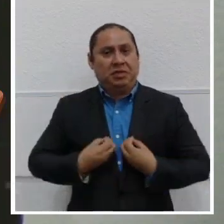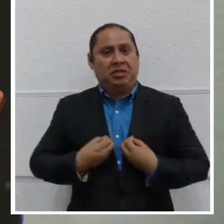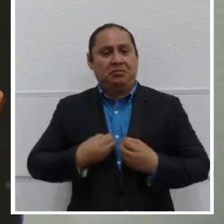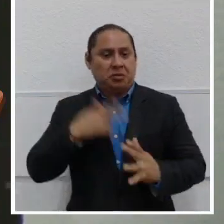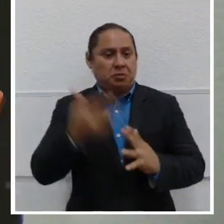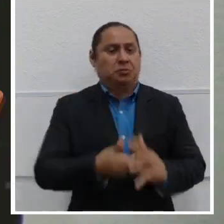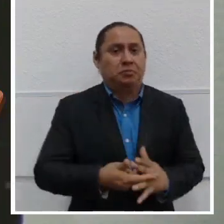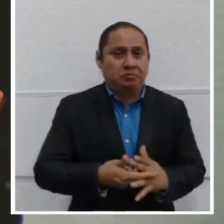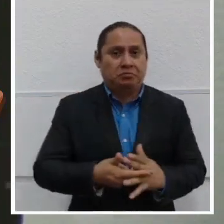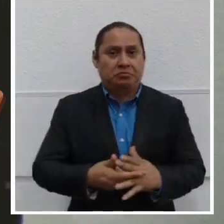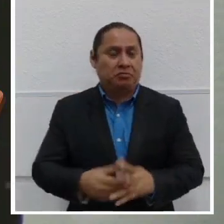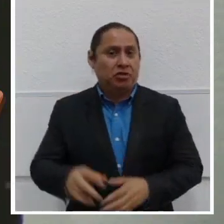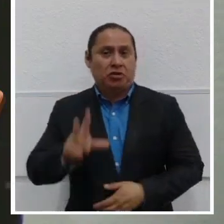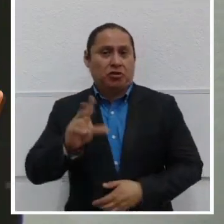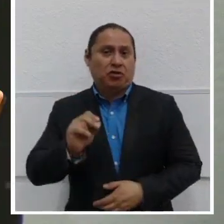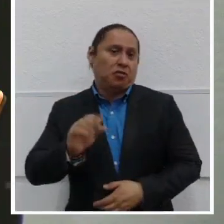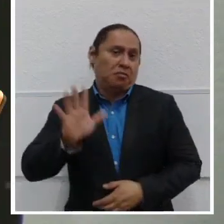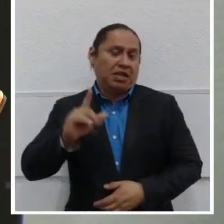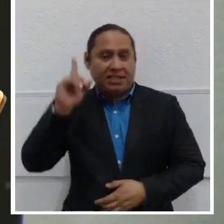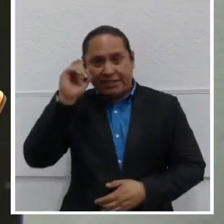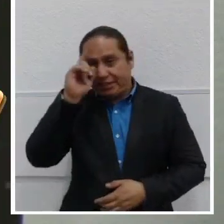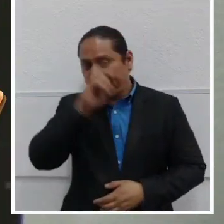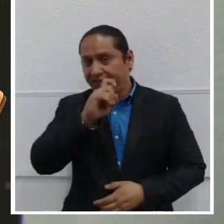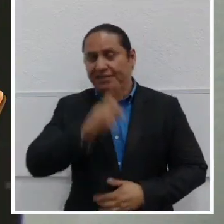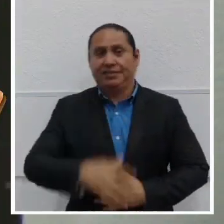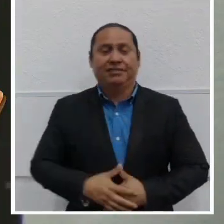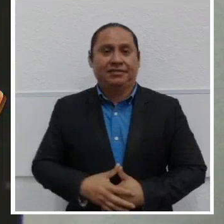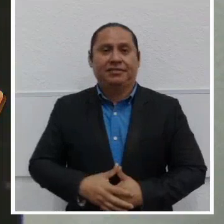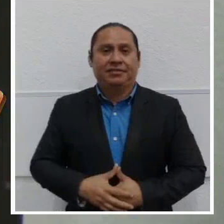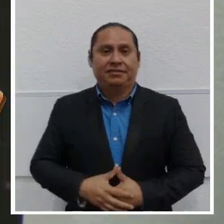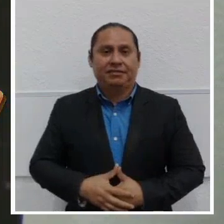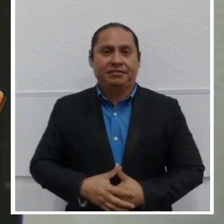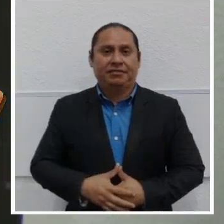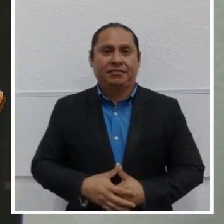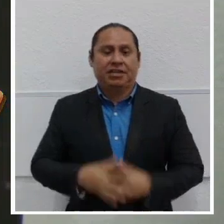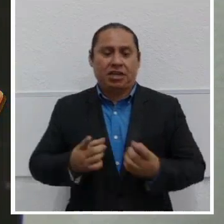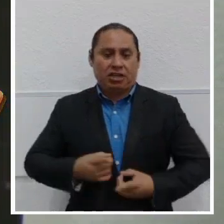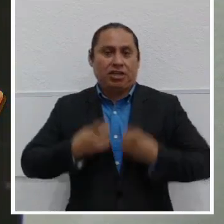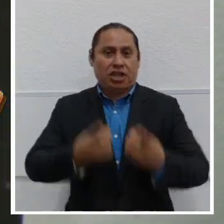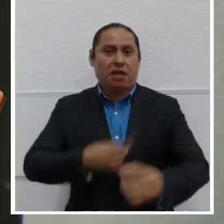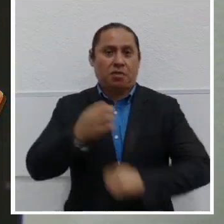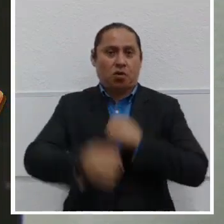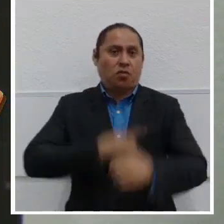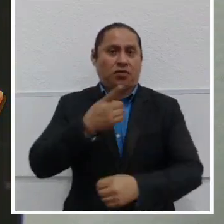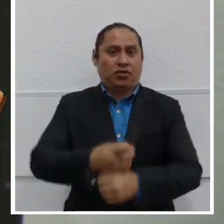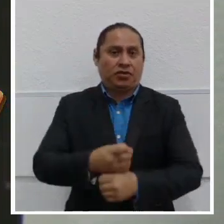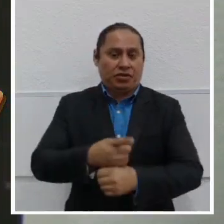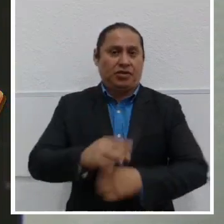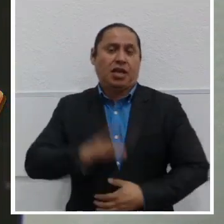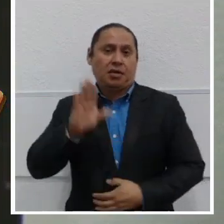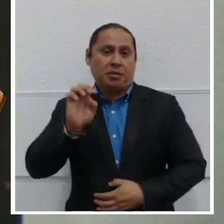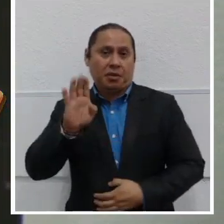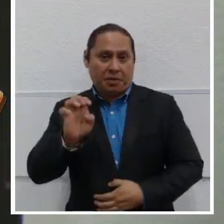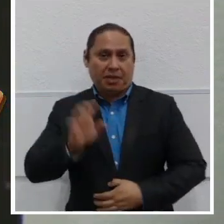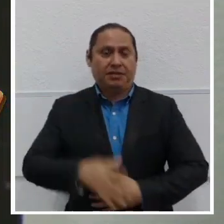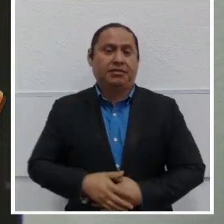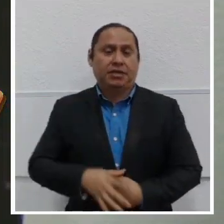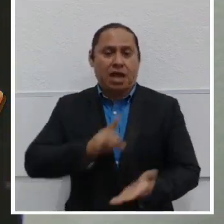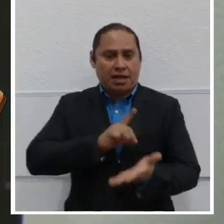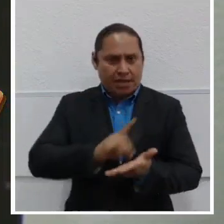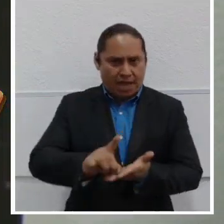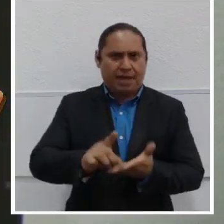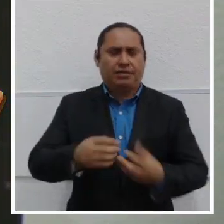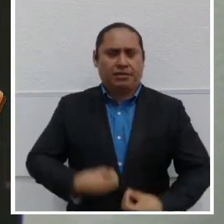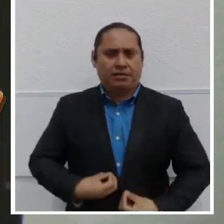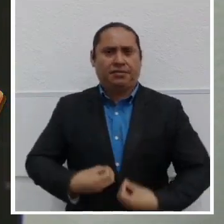ejecuta porque no deja de ser difícil para ella demos la oportunidad aquellos seres indefensos que tienen derecho